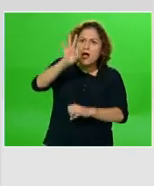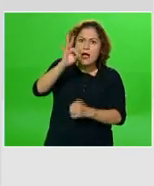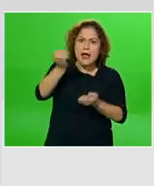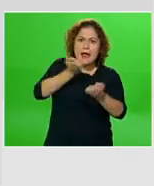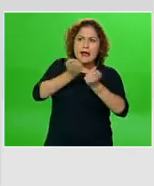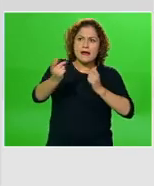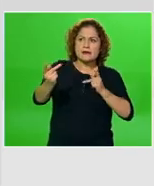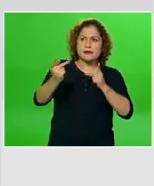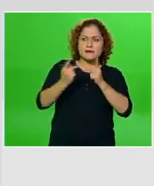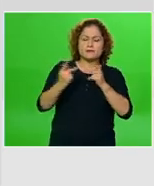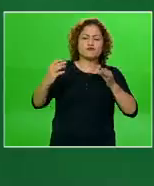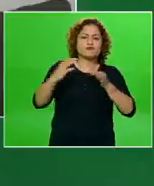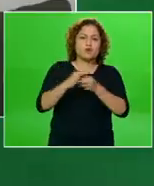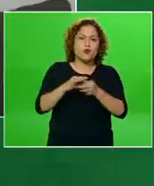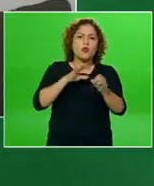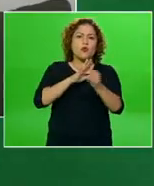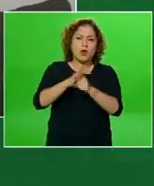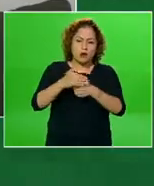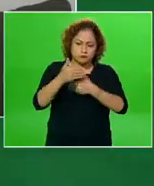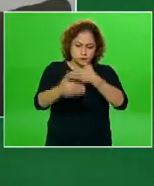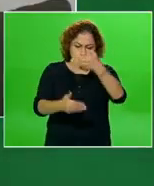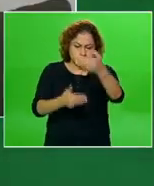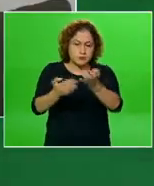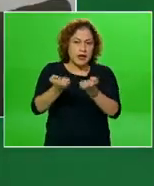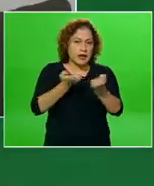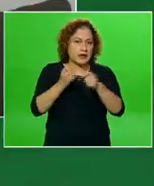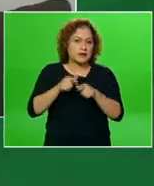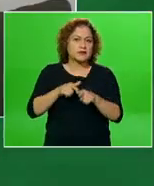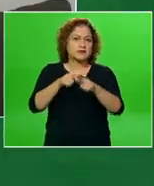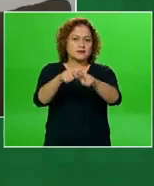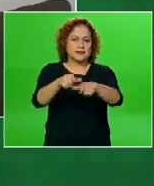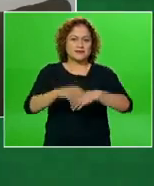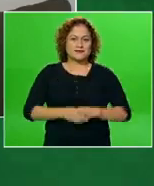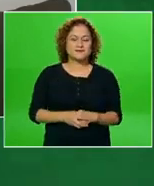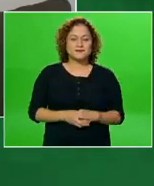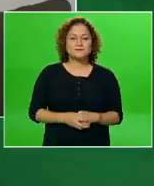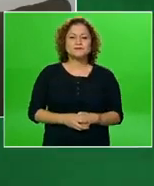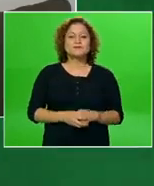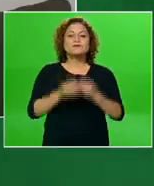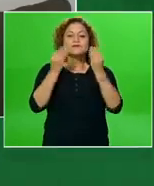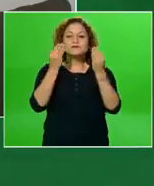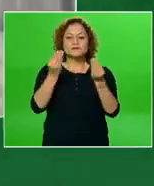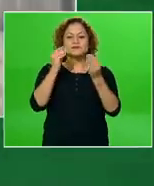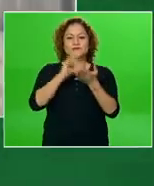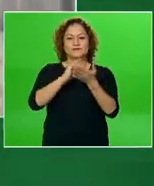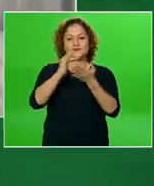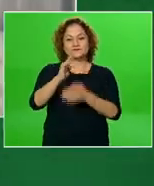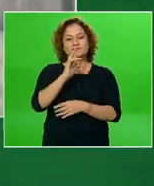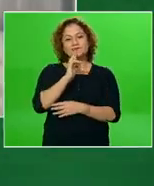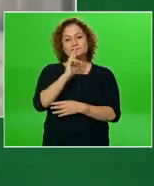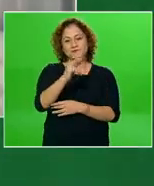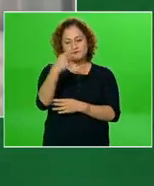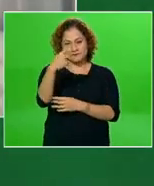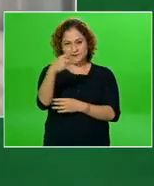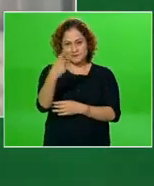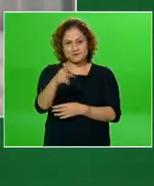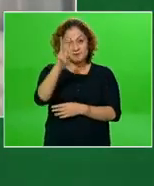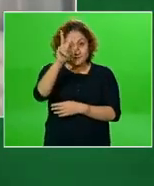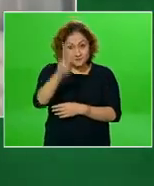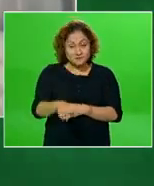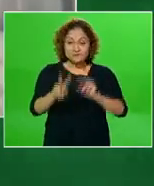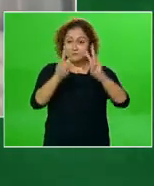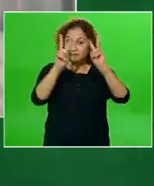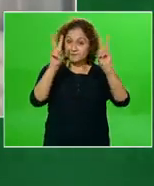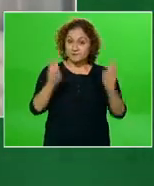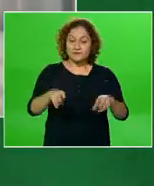hacer ciertas metas muchísimas gracias por la respuesta pues la verdad es que este es un tema muy